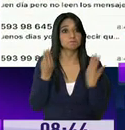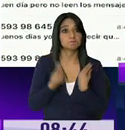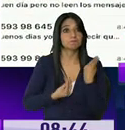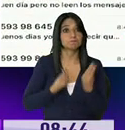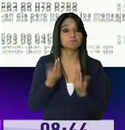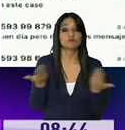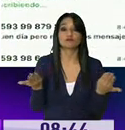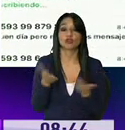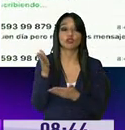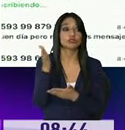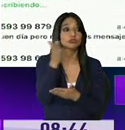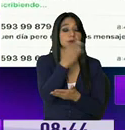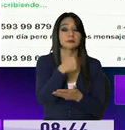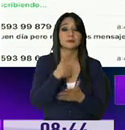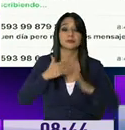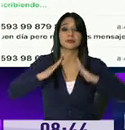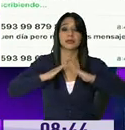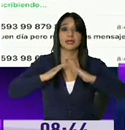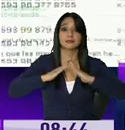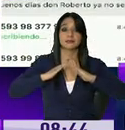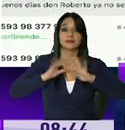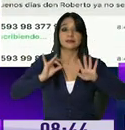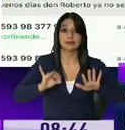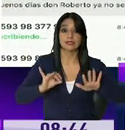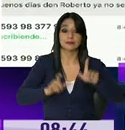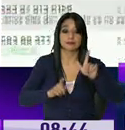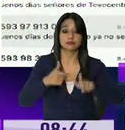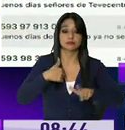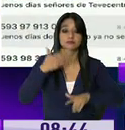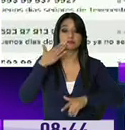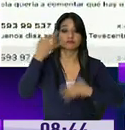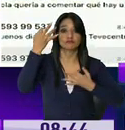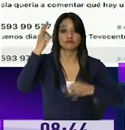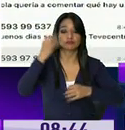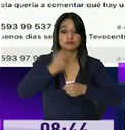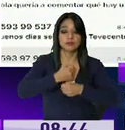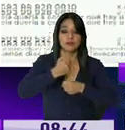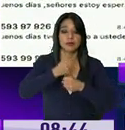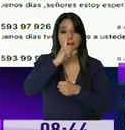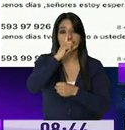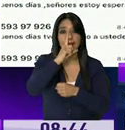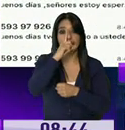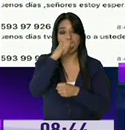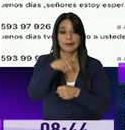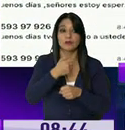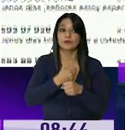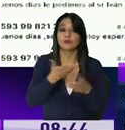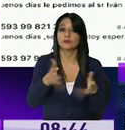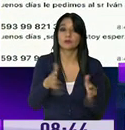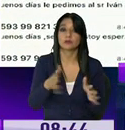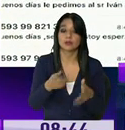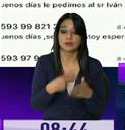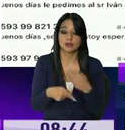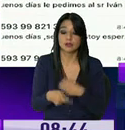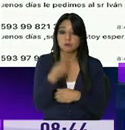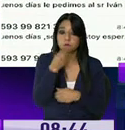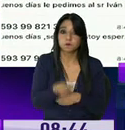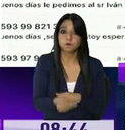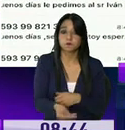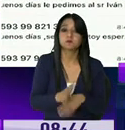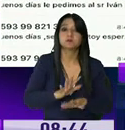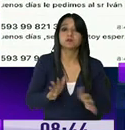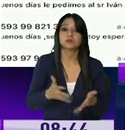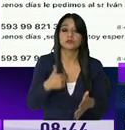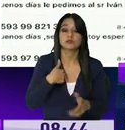dónde dirigirme, mi casa es de 7 miembros, soy madre soltera, trabajaba de empleada doméstica y no estoy trabajando, no tengo que darles a mis hijos de comida,